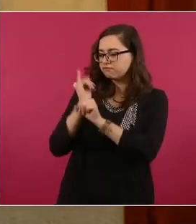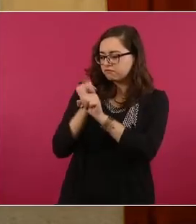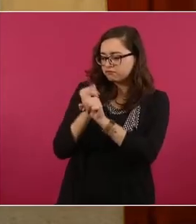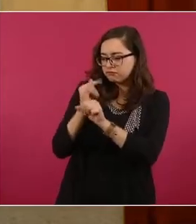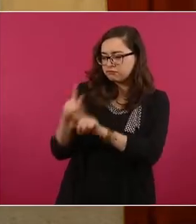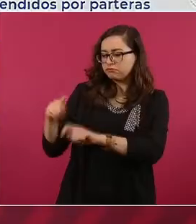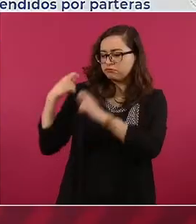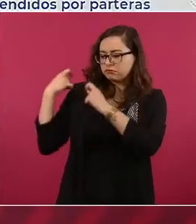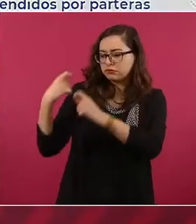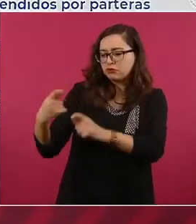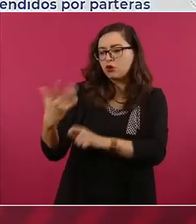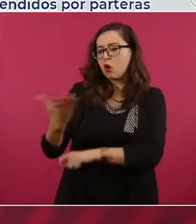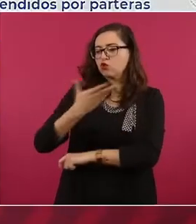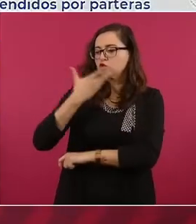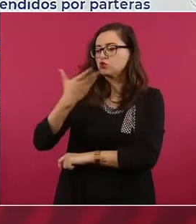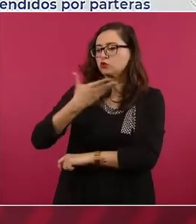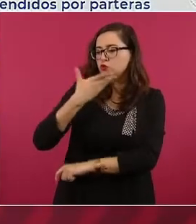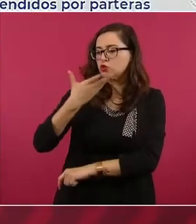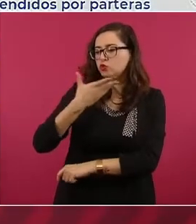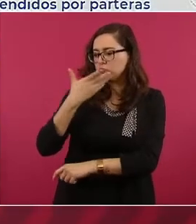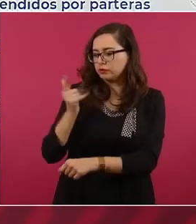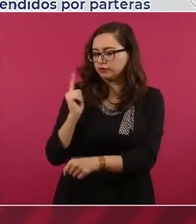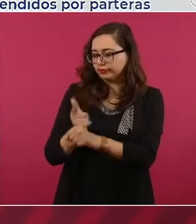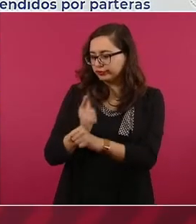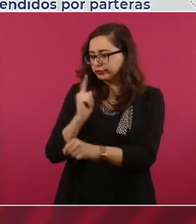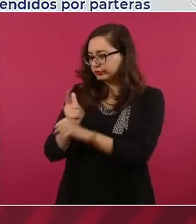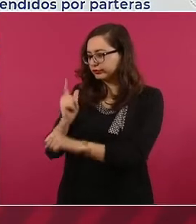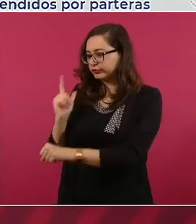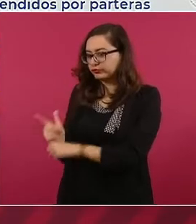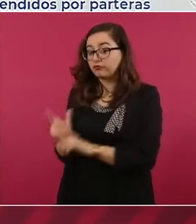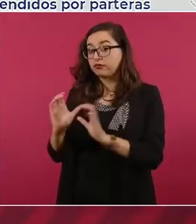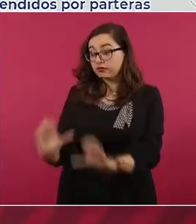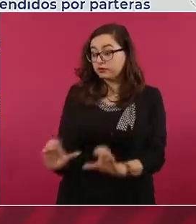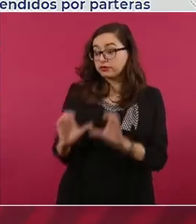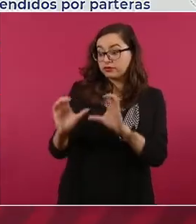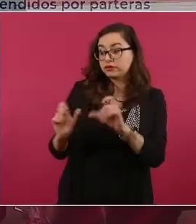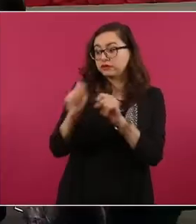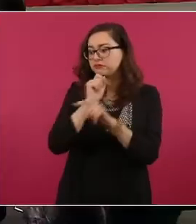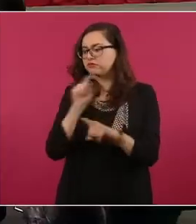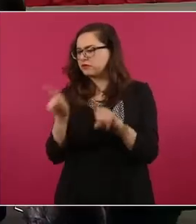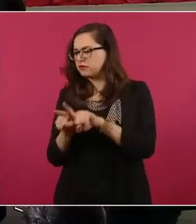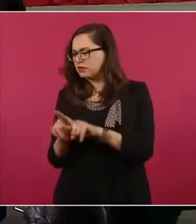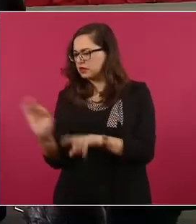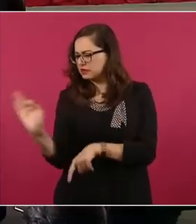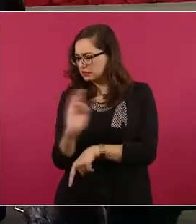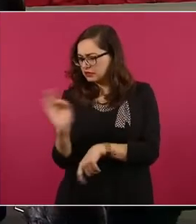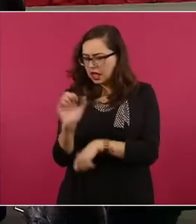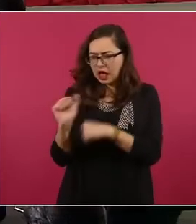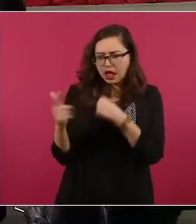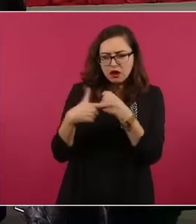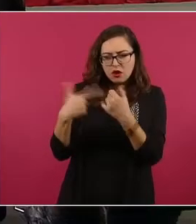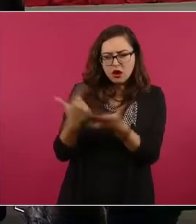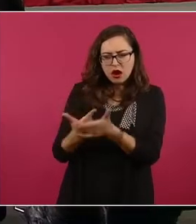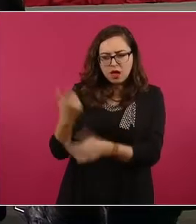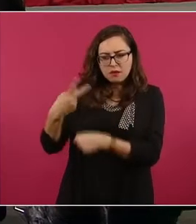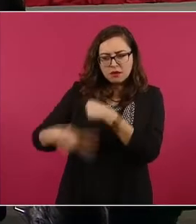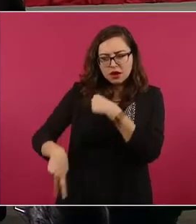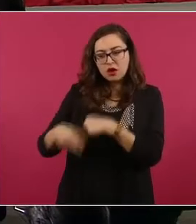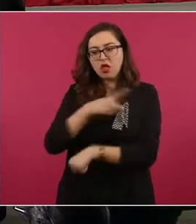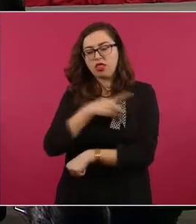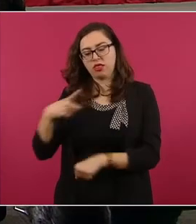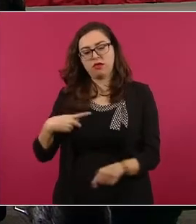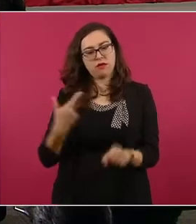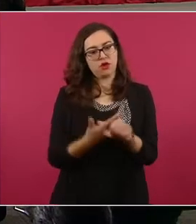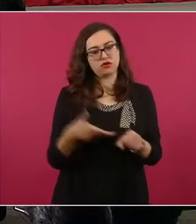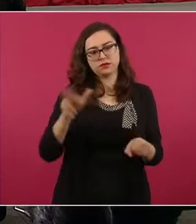de los casos que pueden estar siendo de riesgo, que deben canalizarse al sector salud. Hay un centro